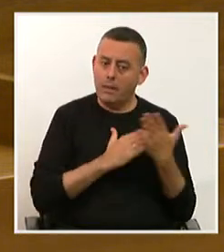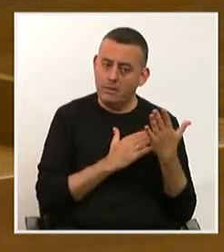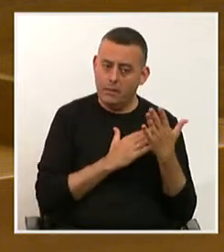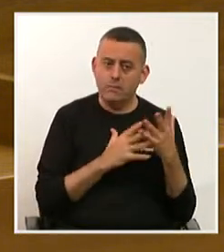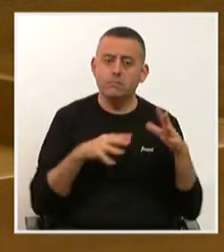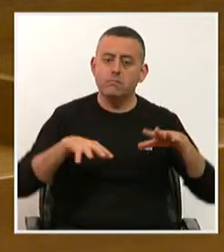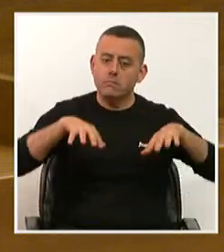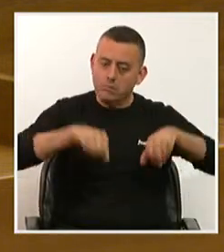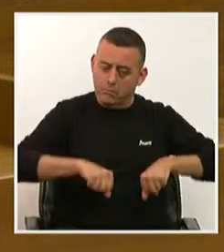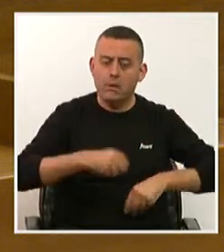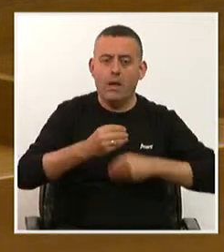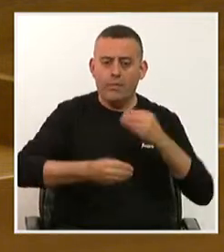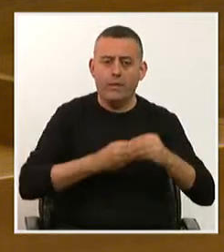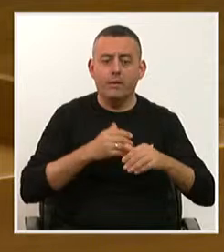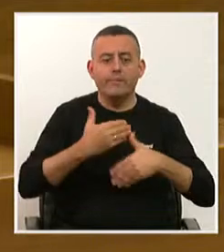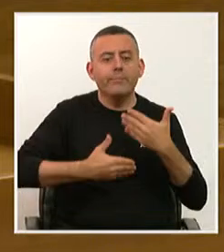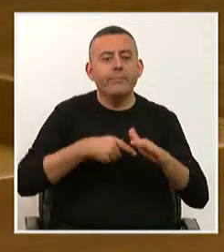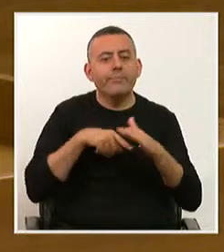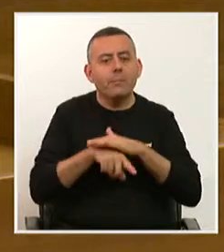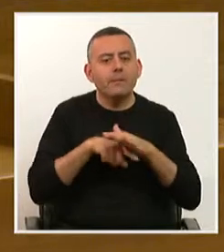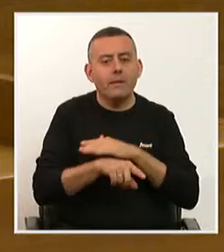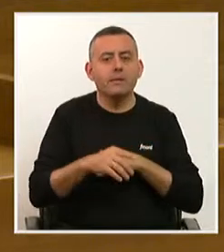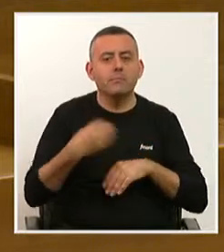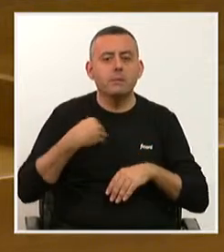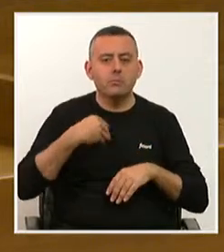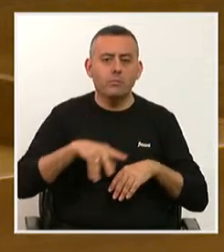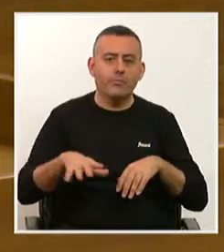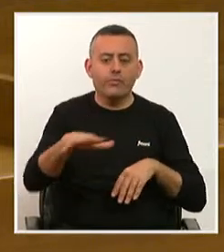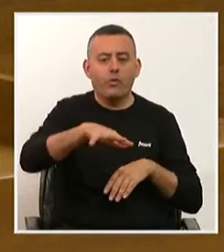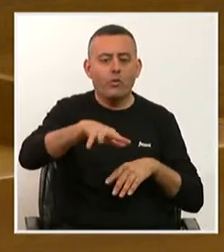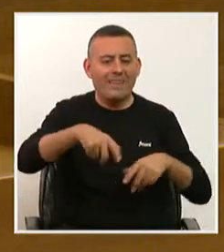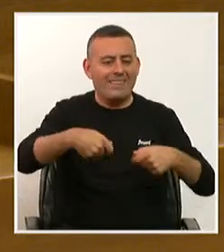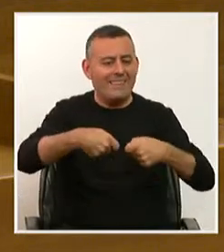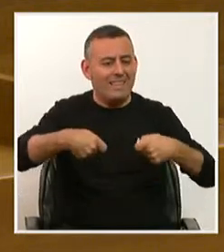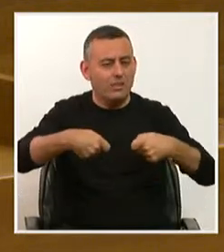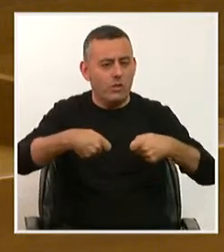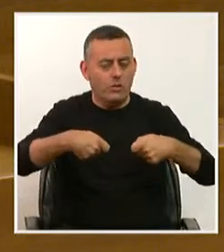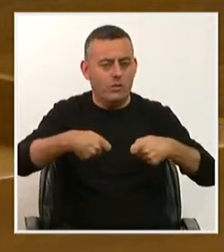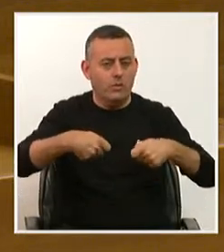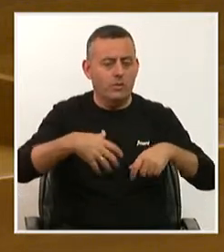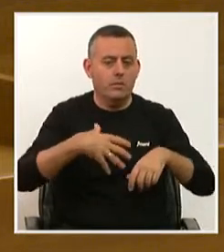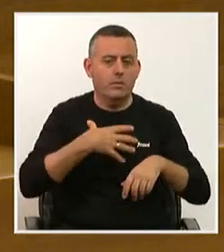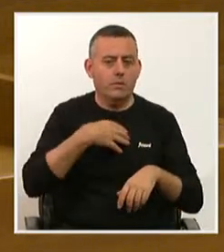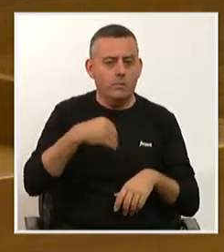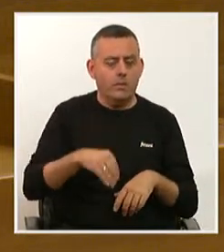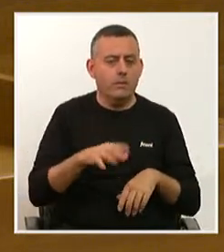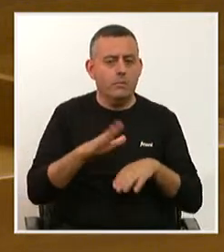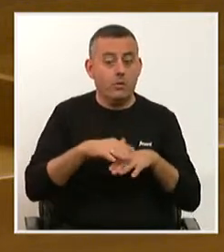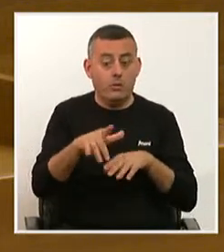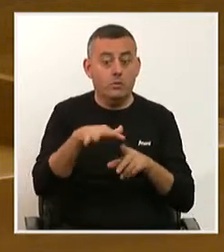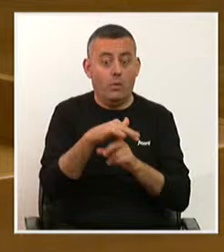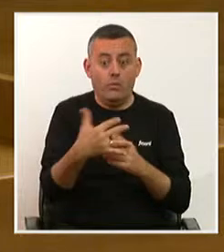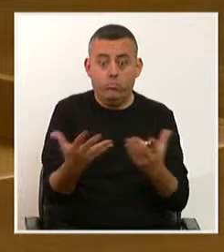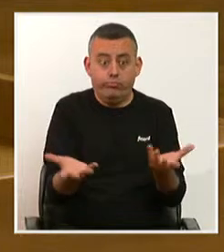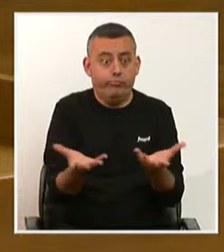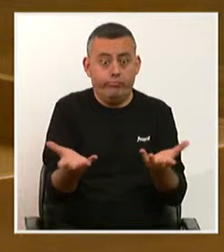solic declar sonad aqu municip son yau veritablement insostenibles